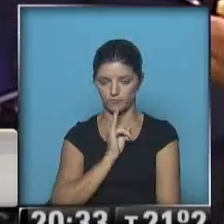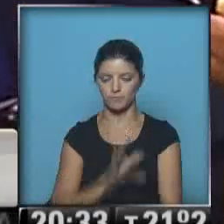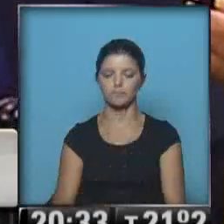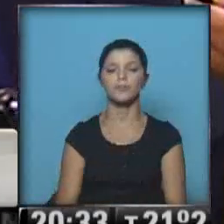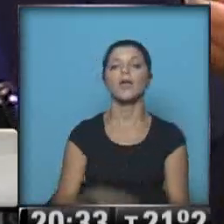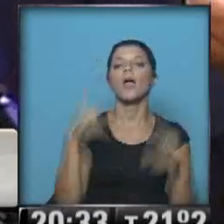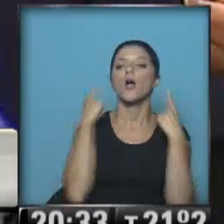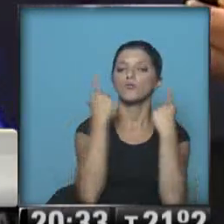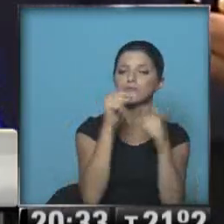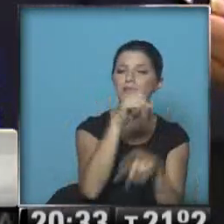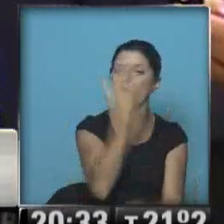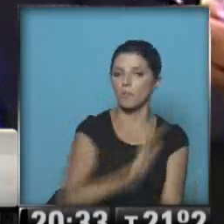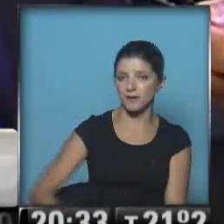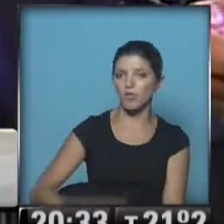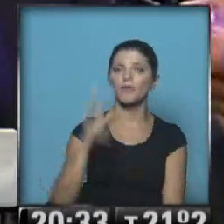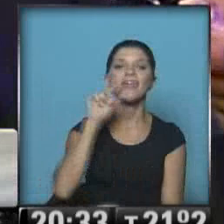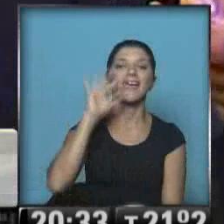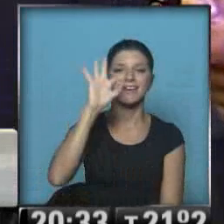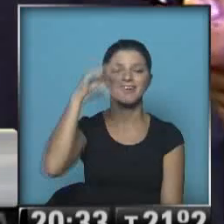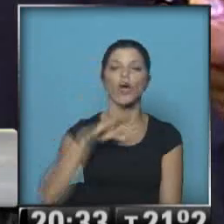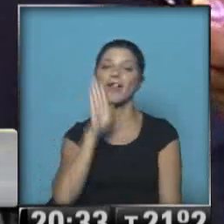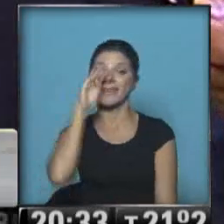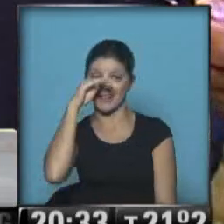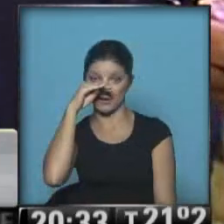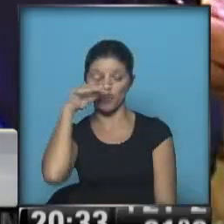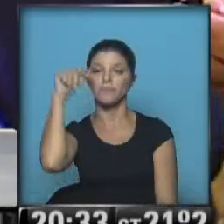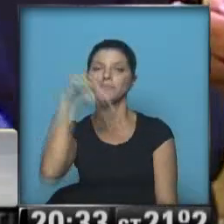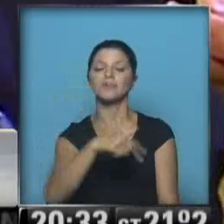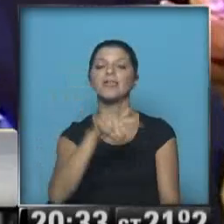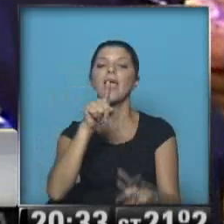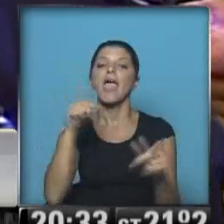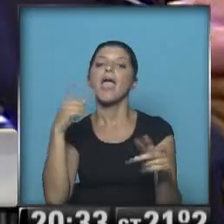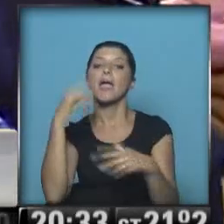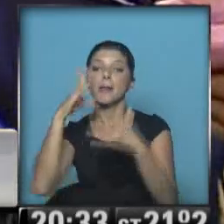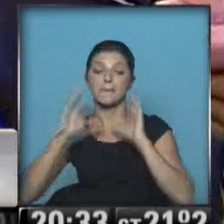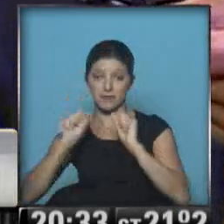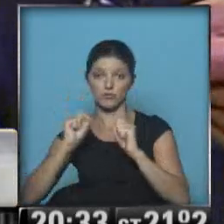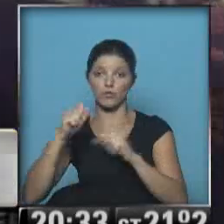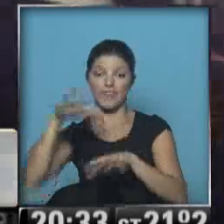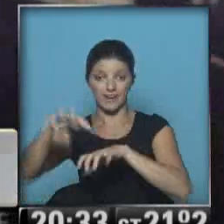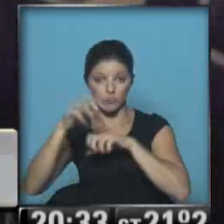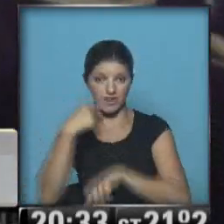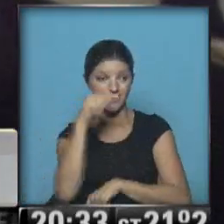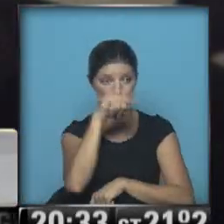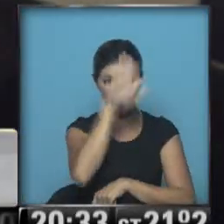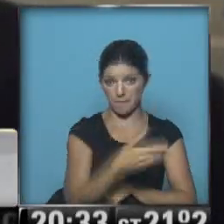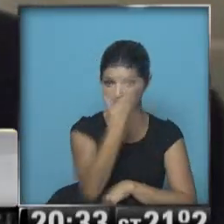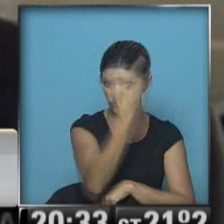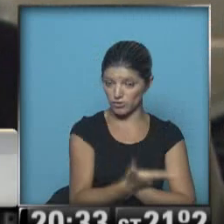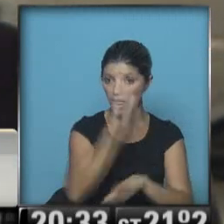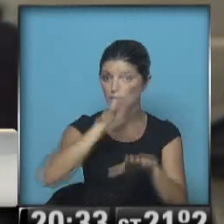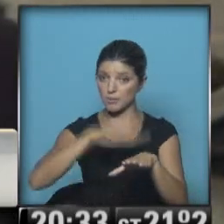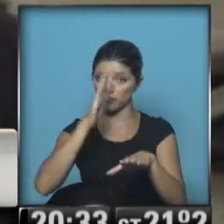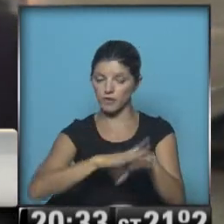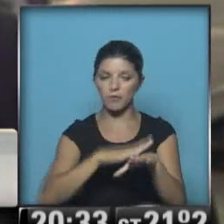Críticas al gobernador de Río Negro. El ministro de Agricultura, Carlos Casamiquela, acusó a Alberto Weretilneck de